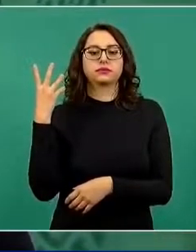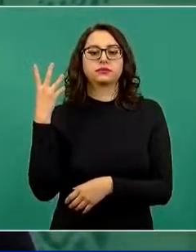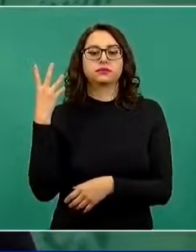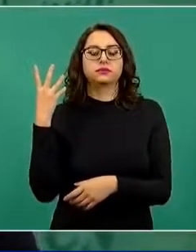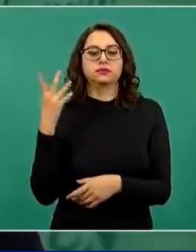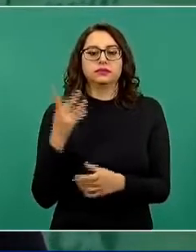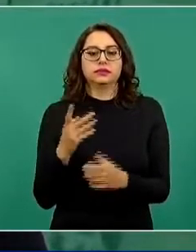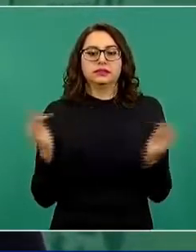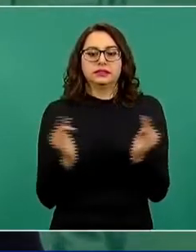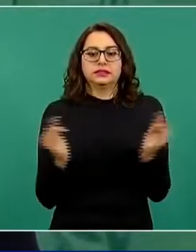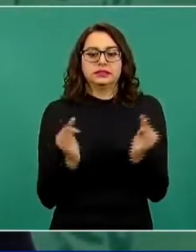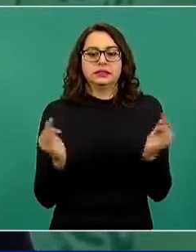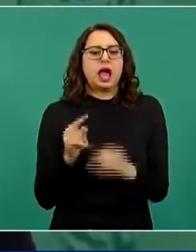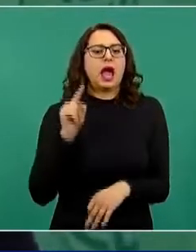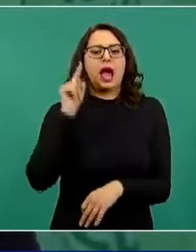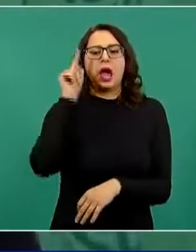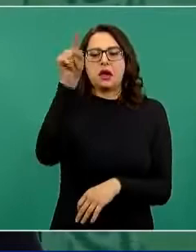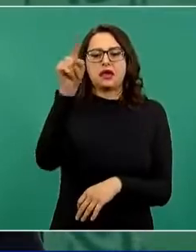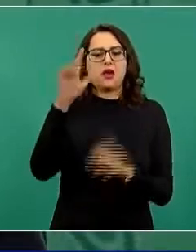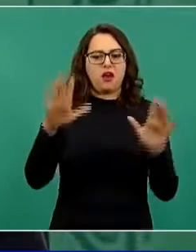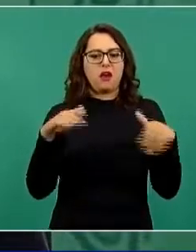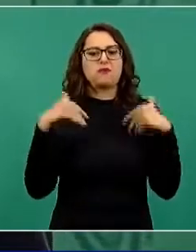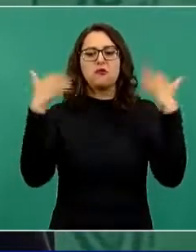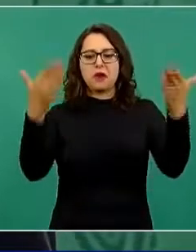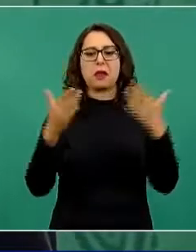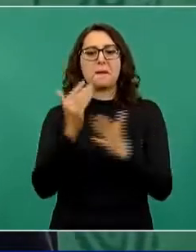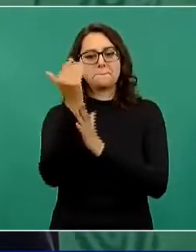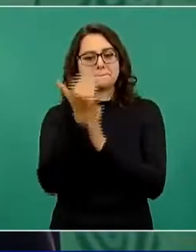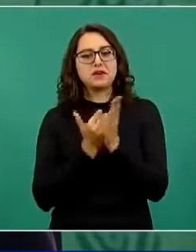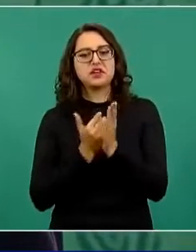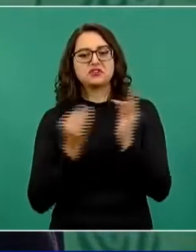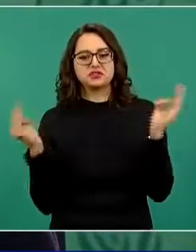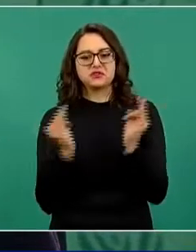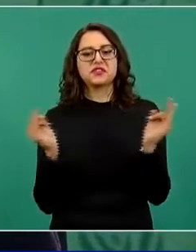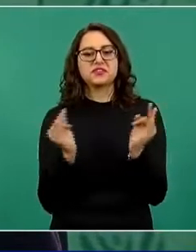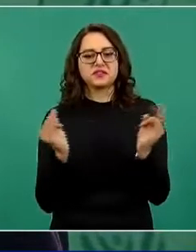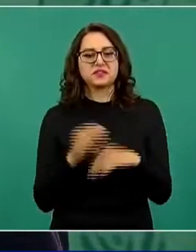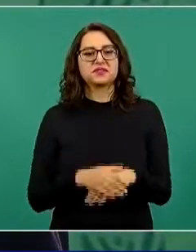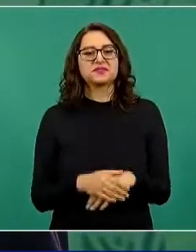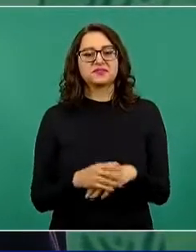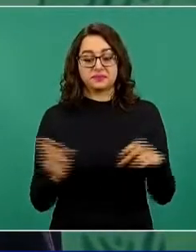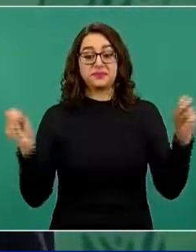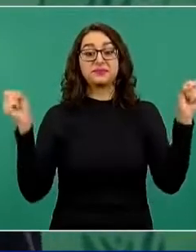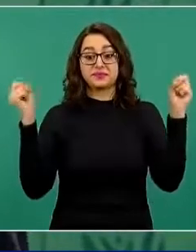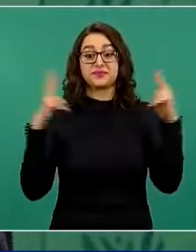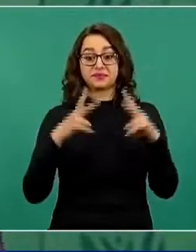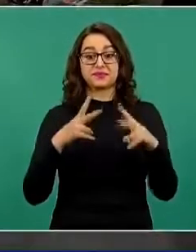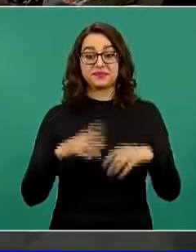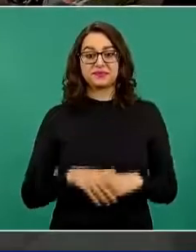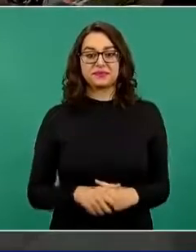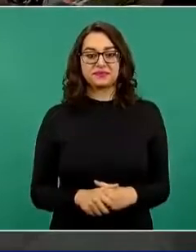mucho frío aquí, allá no. Nos vemos entonces.